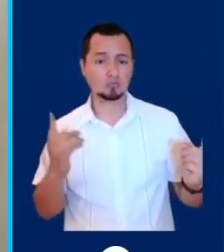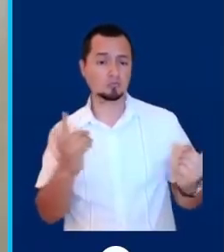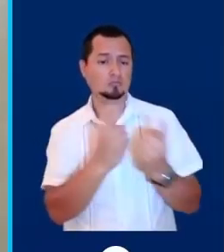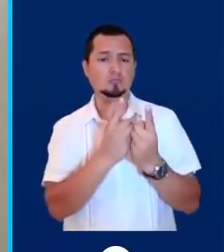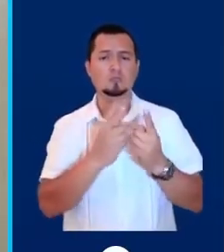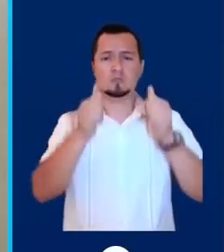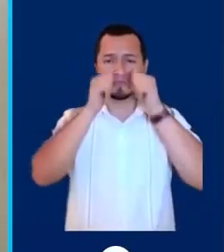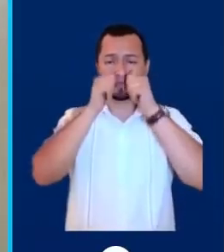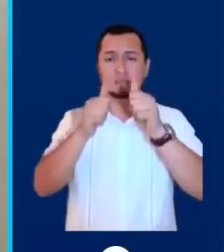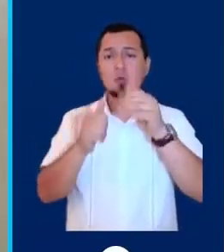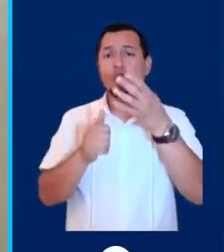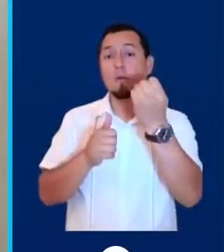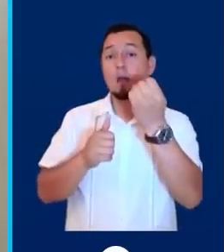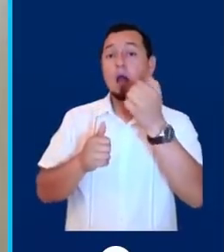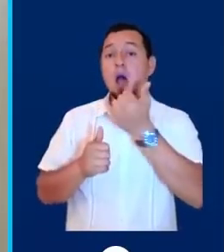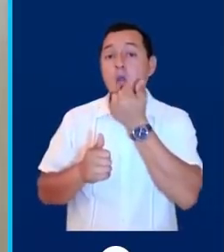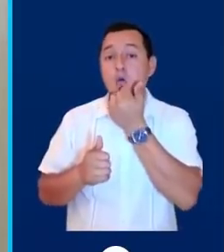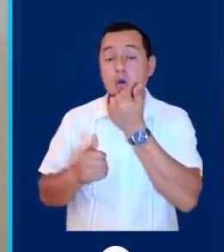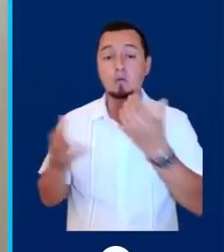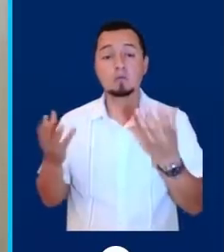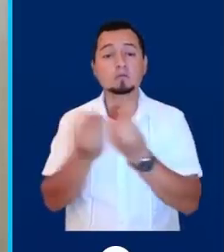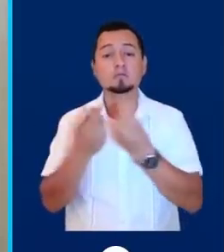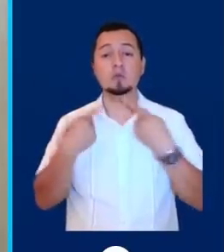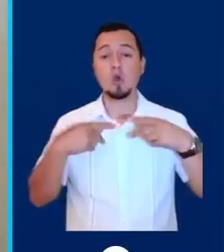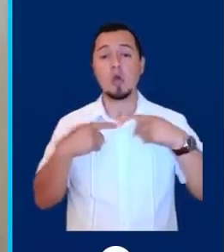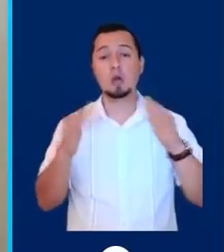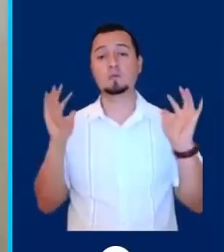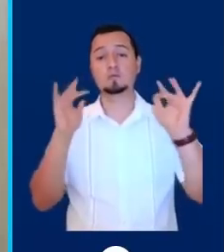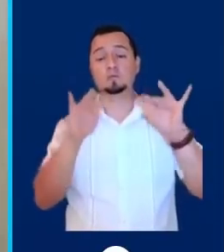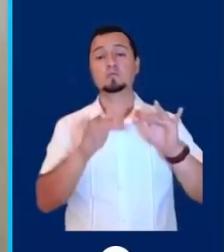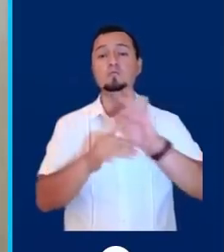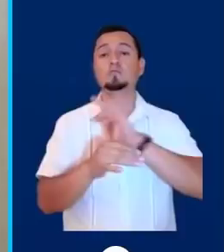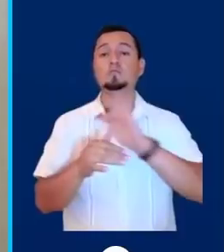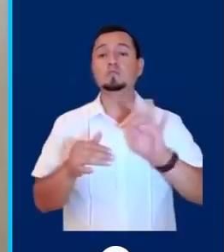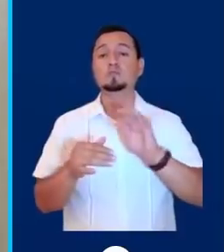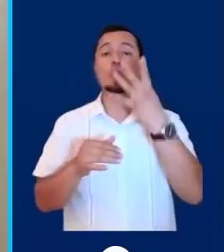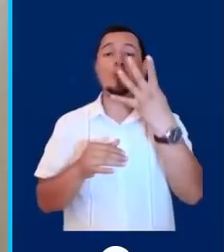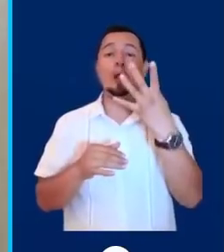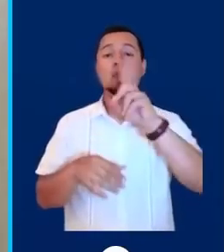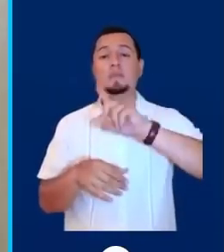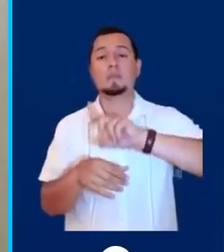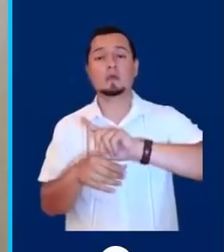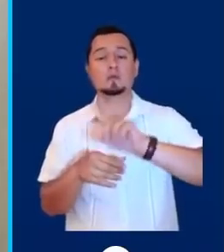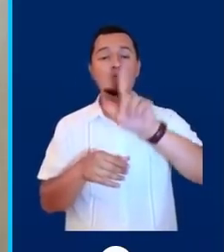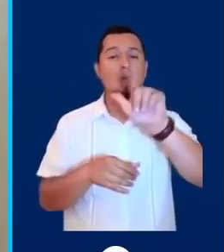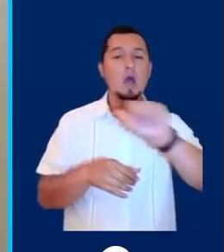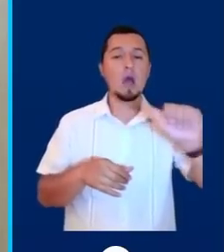una atención hasta de 9 alumnos de manera presencial, pudiéndose dar 4 días a la semana.